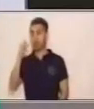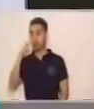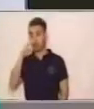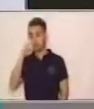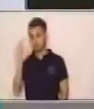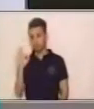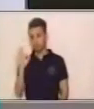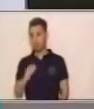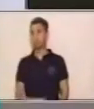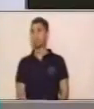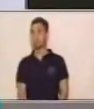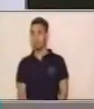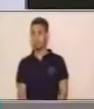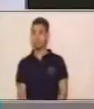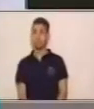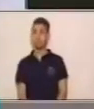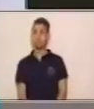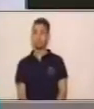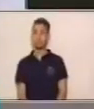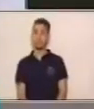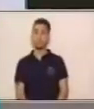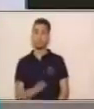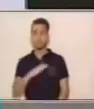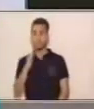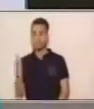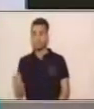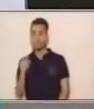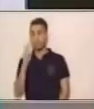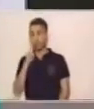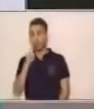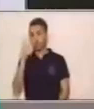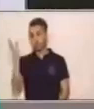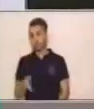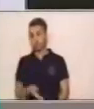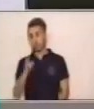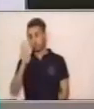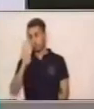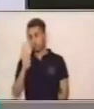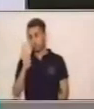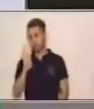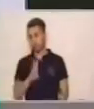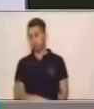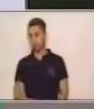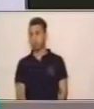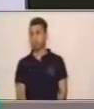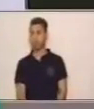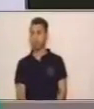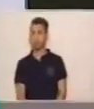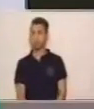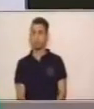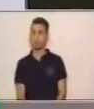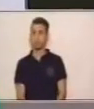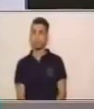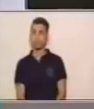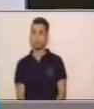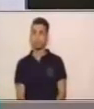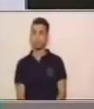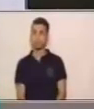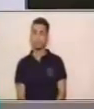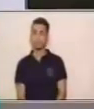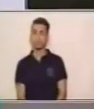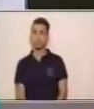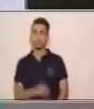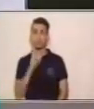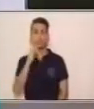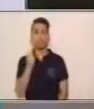un cuarto, perfecto. Luego, ¿qué sigue? A ver, dos cuartos. ¿Por qué dos cuartos y